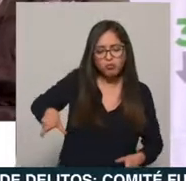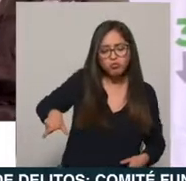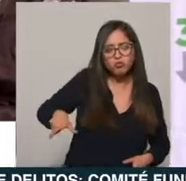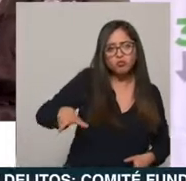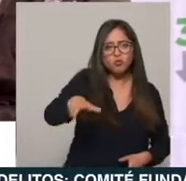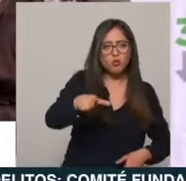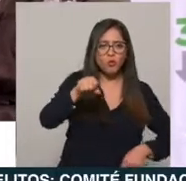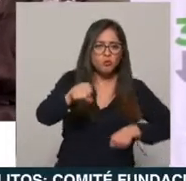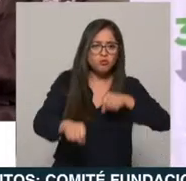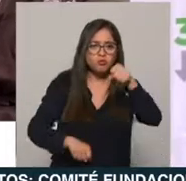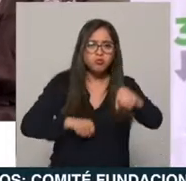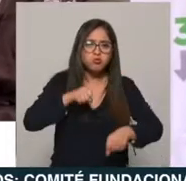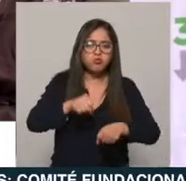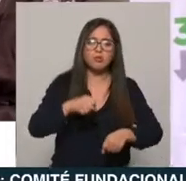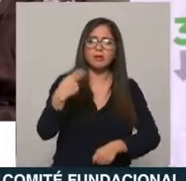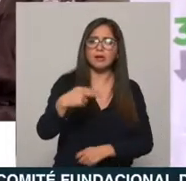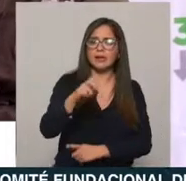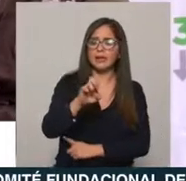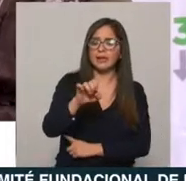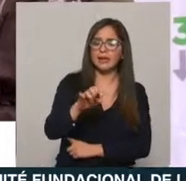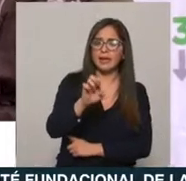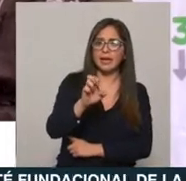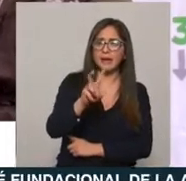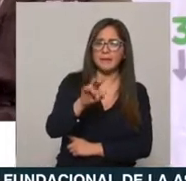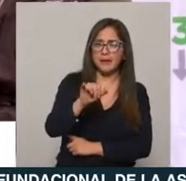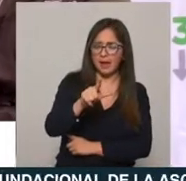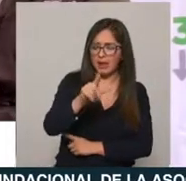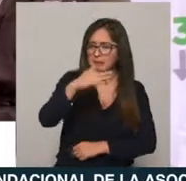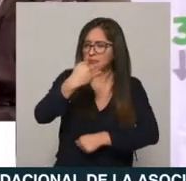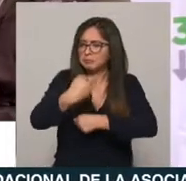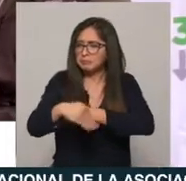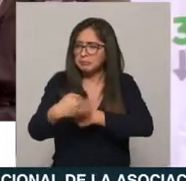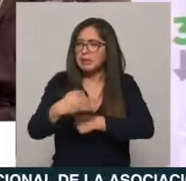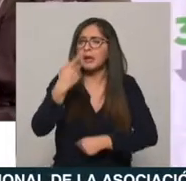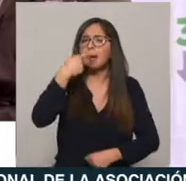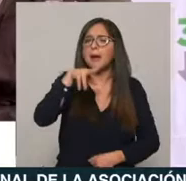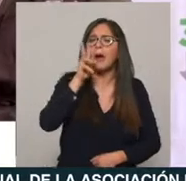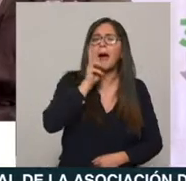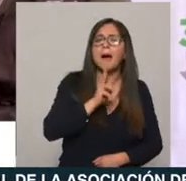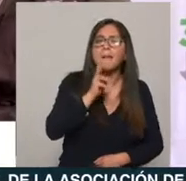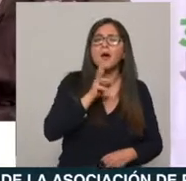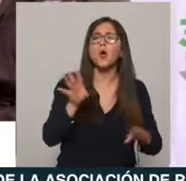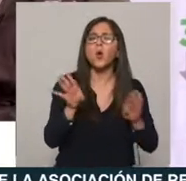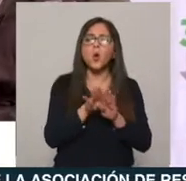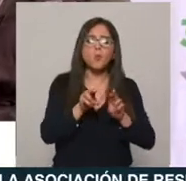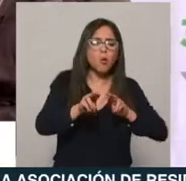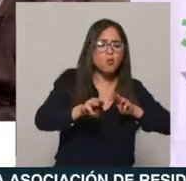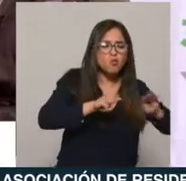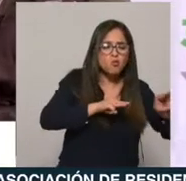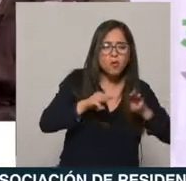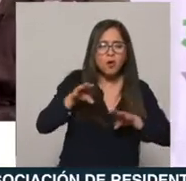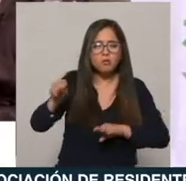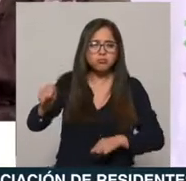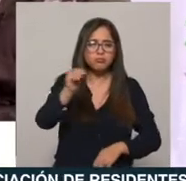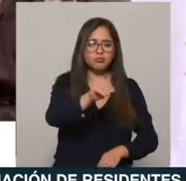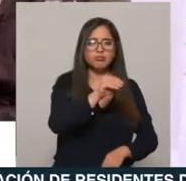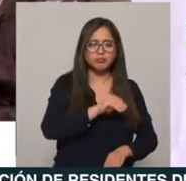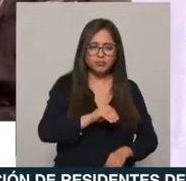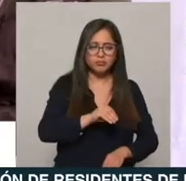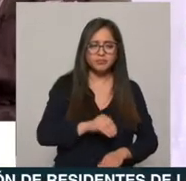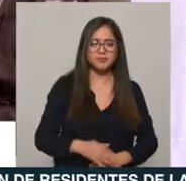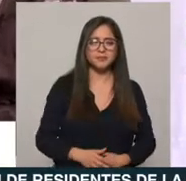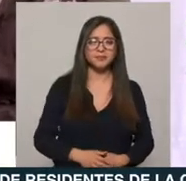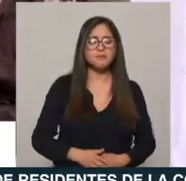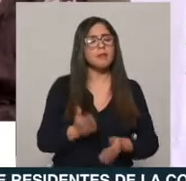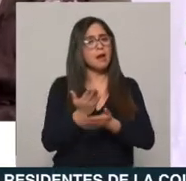ejes viales de forma temporal, un poco para mostrar cómo se hace esta redistribución del espacio.